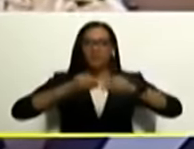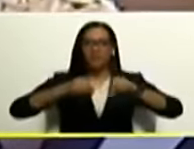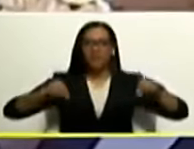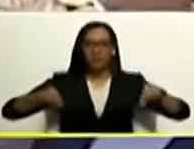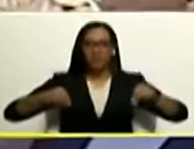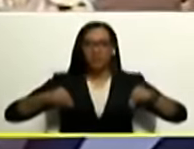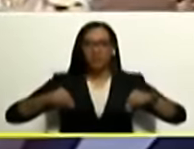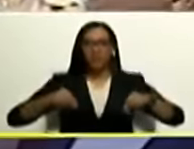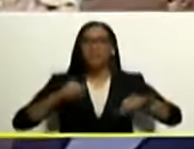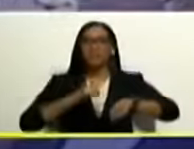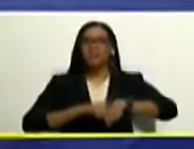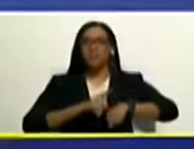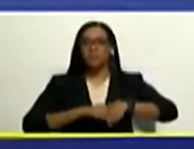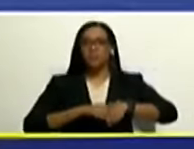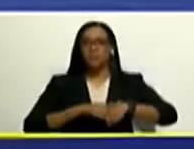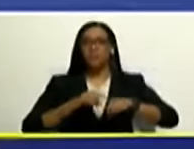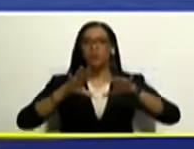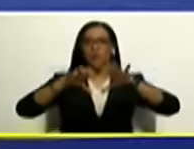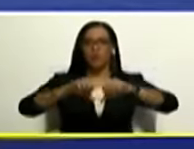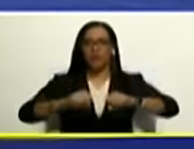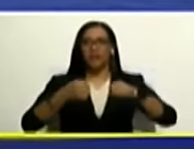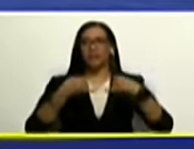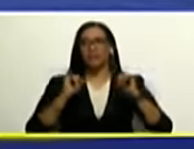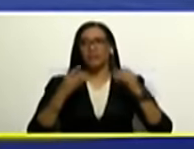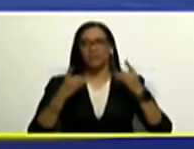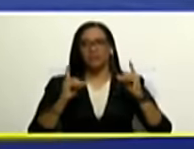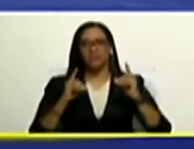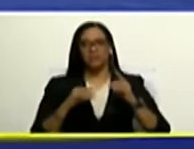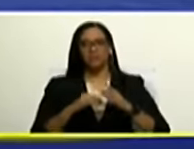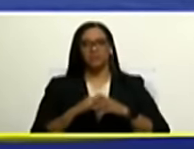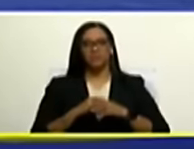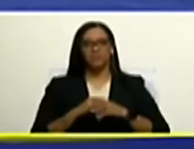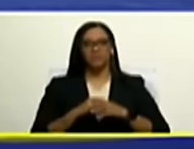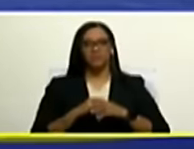periodo colonial e independencia.